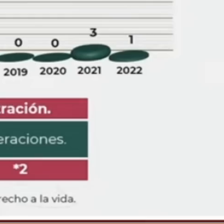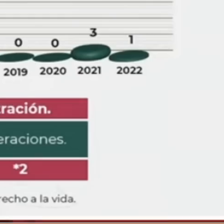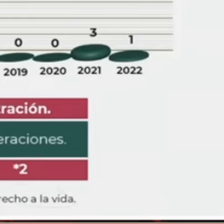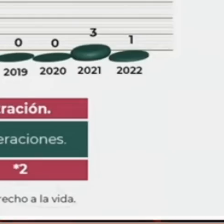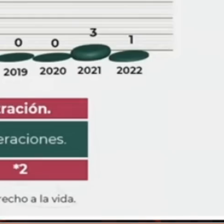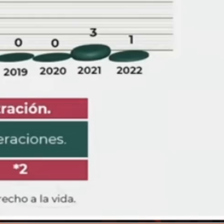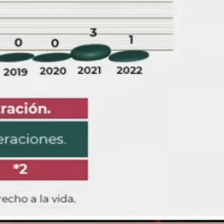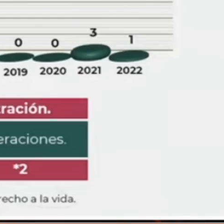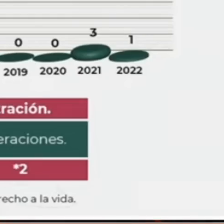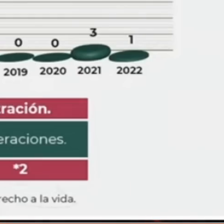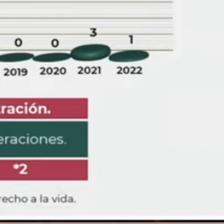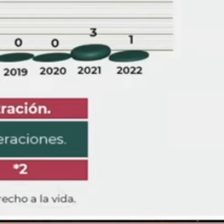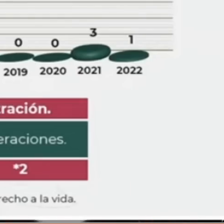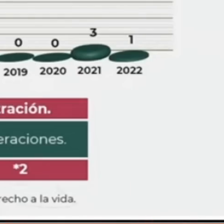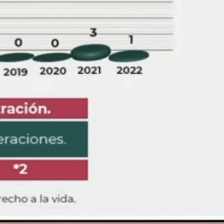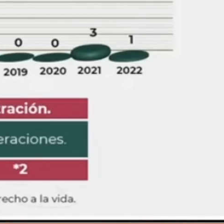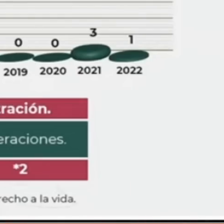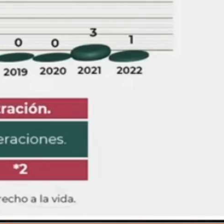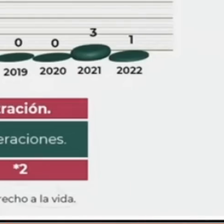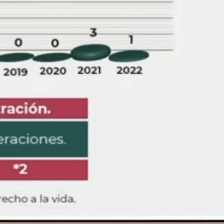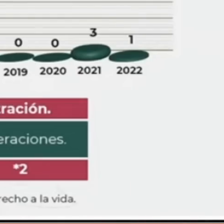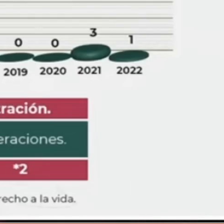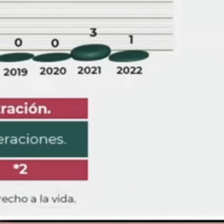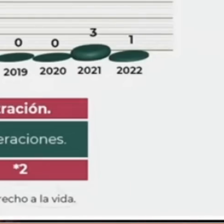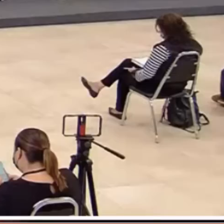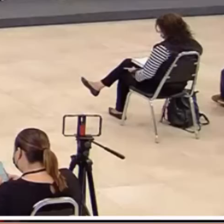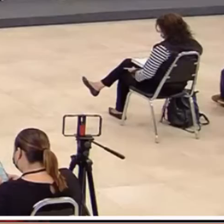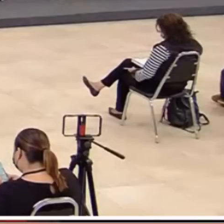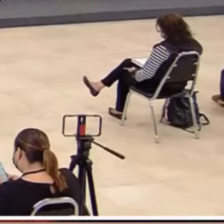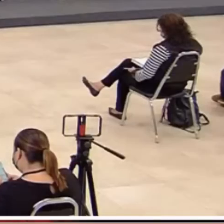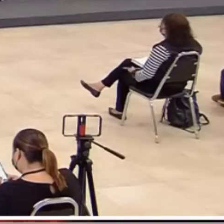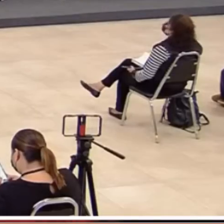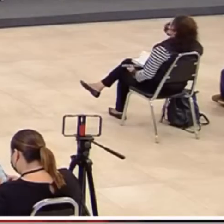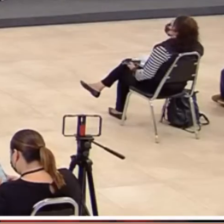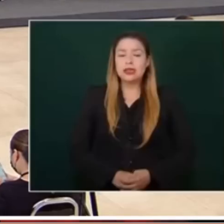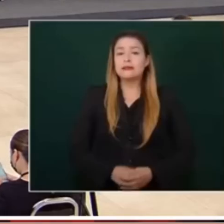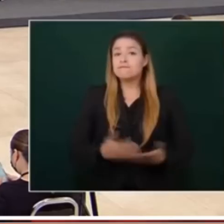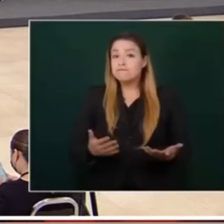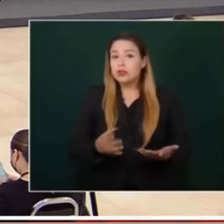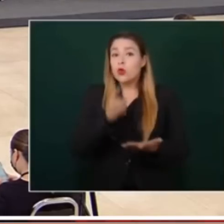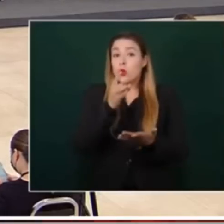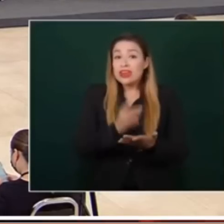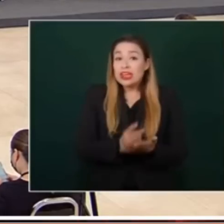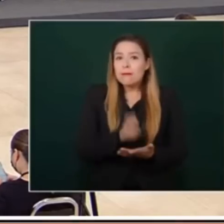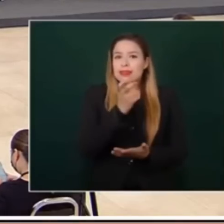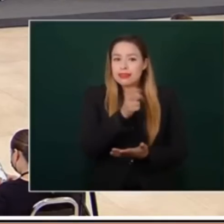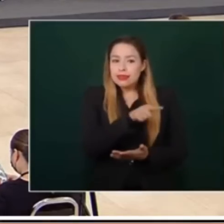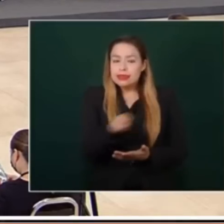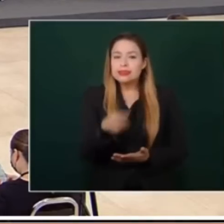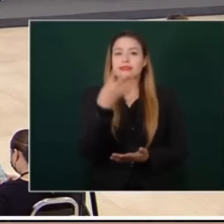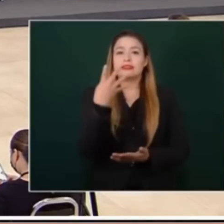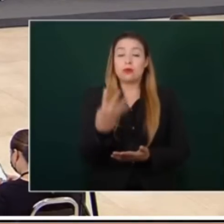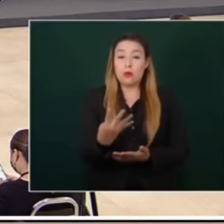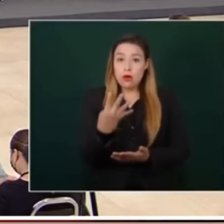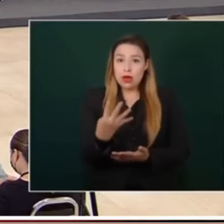15 recomendaciones de las 19 que se han recibido en esta administración, y solamente 4 de ellas han